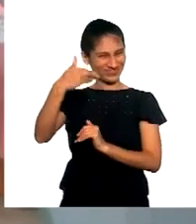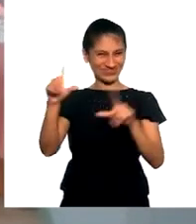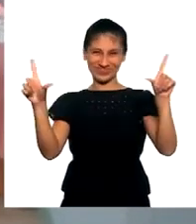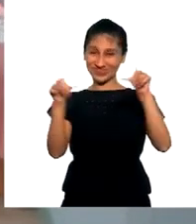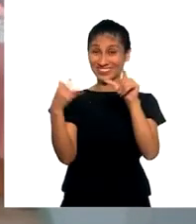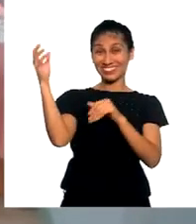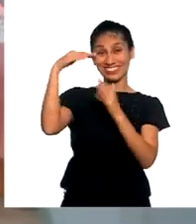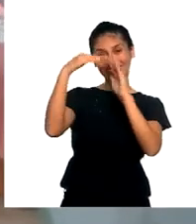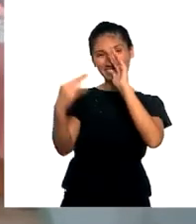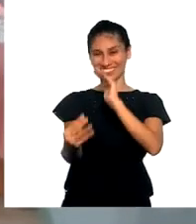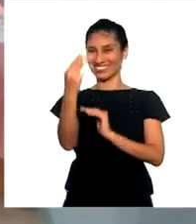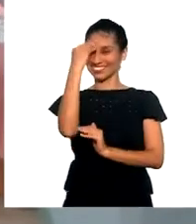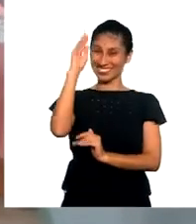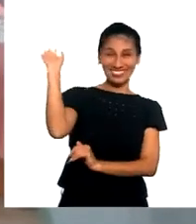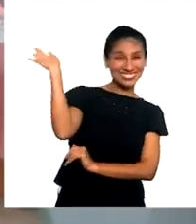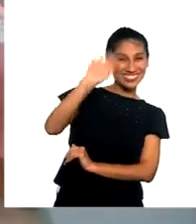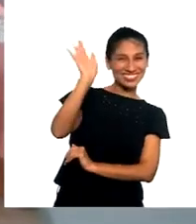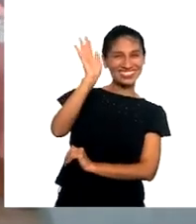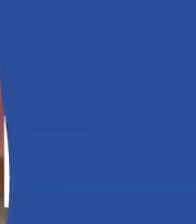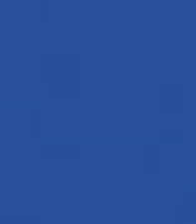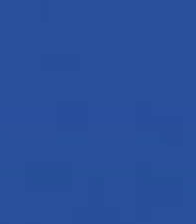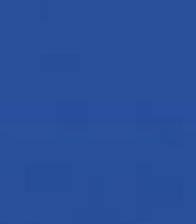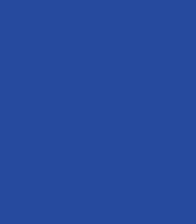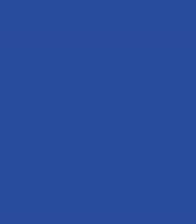programa de aprende en casa